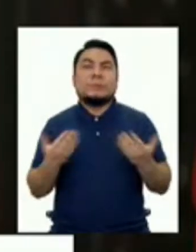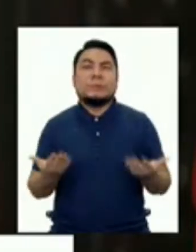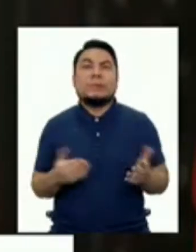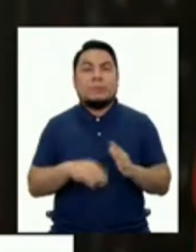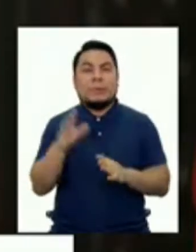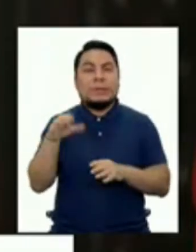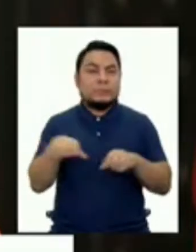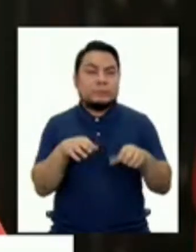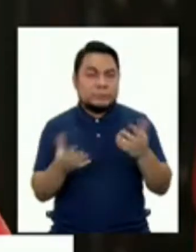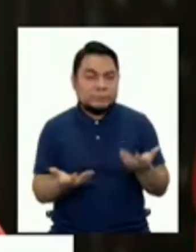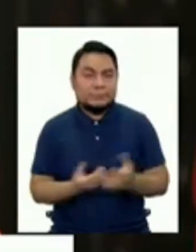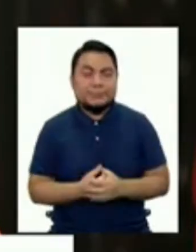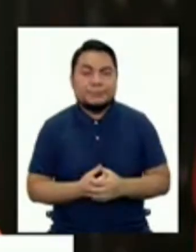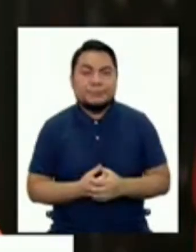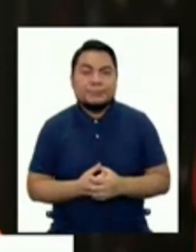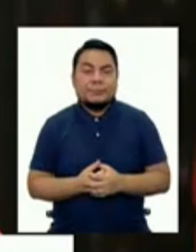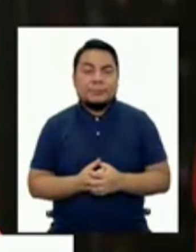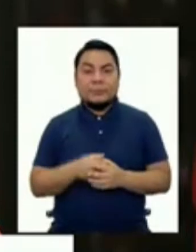situación.